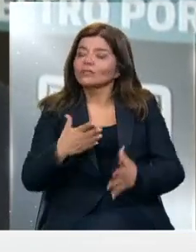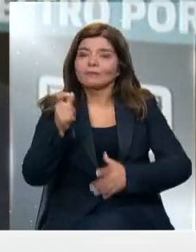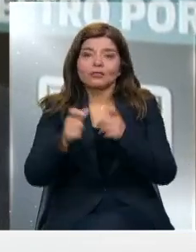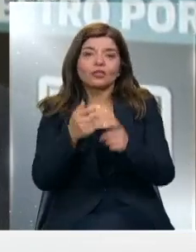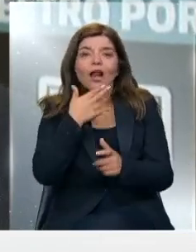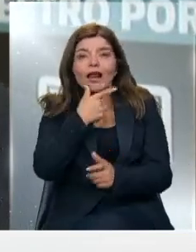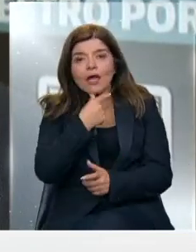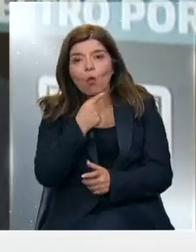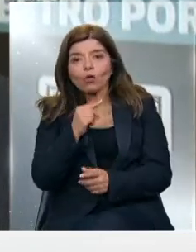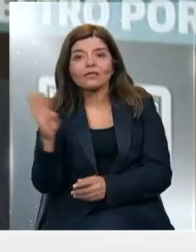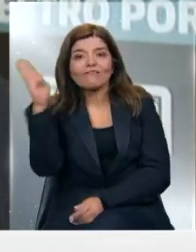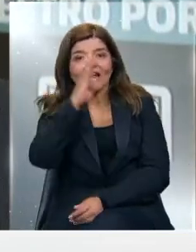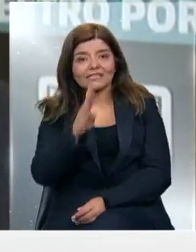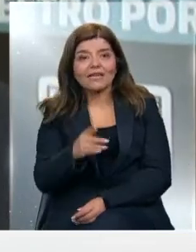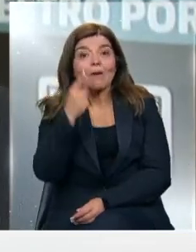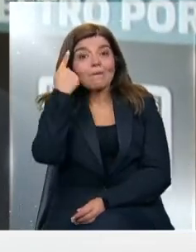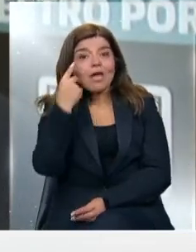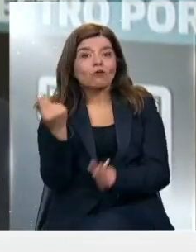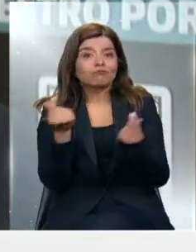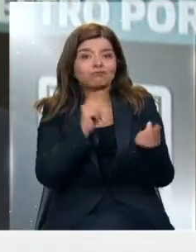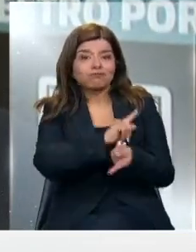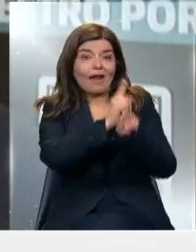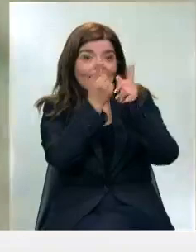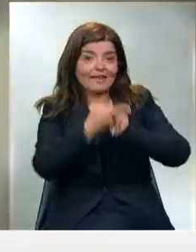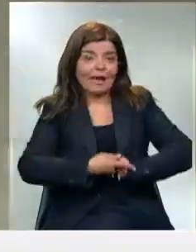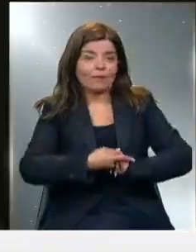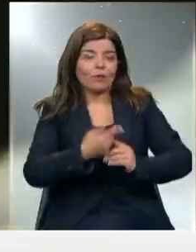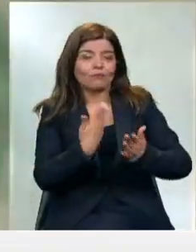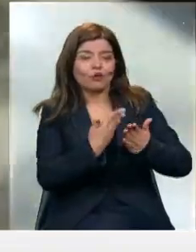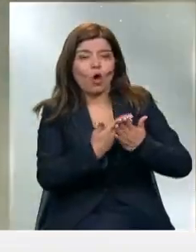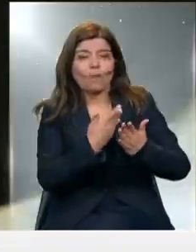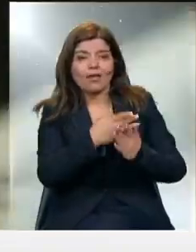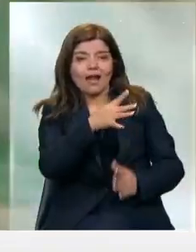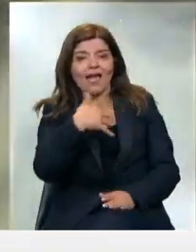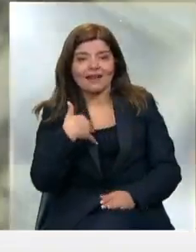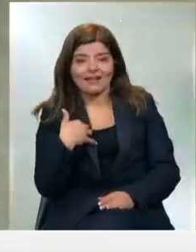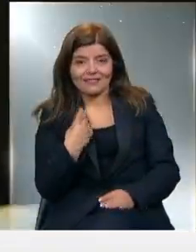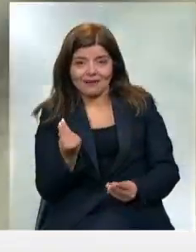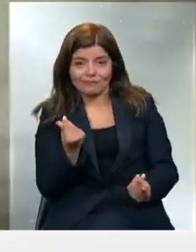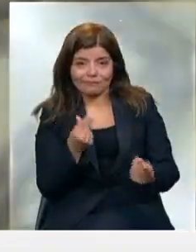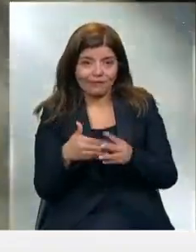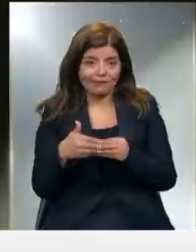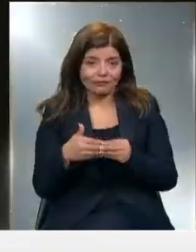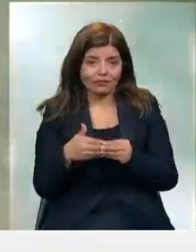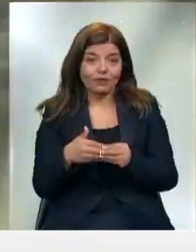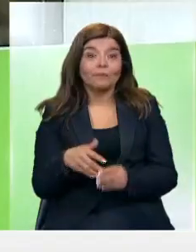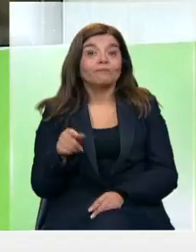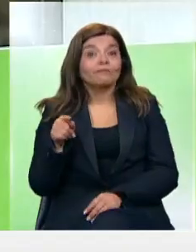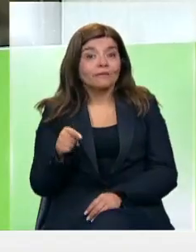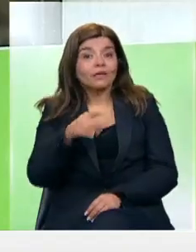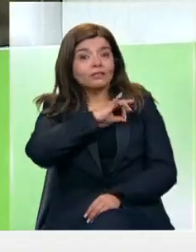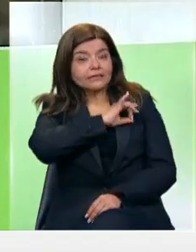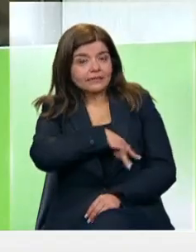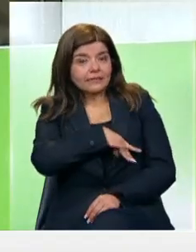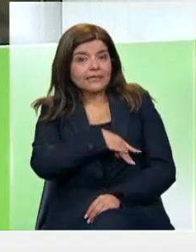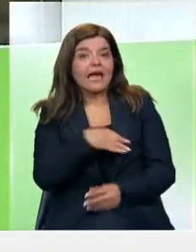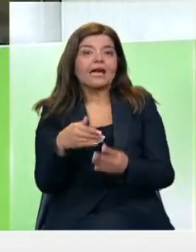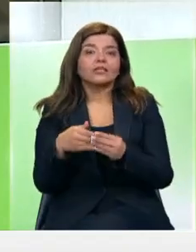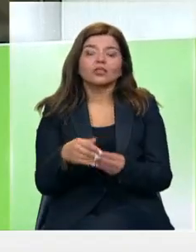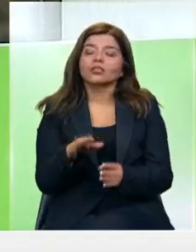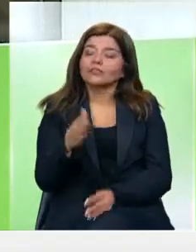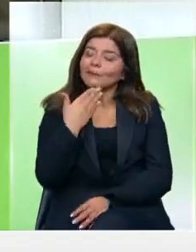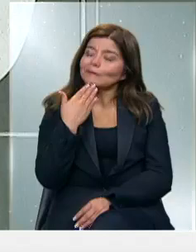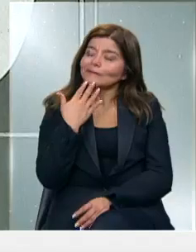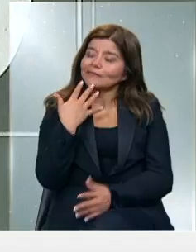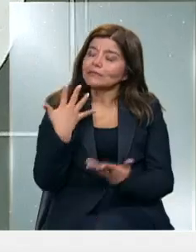Brasil, pero el tipo de cambio es muy favorable por hoy día para el chileno. Para Chile la divisa extranjera también fue un dolor de